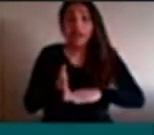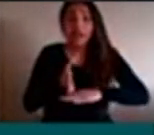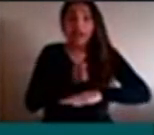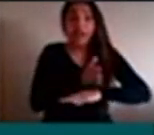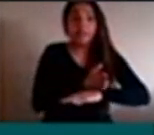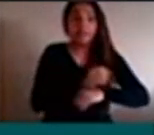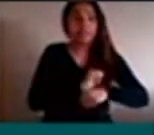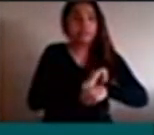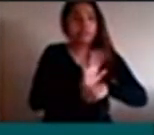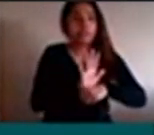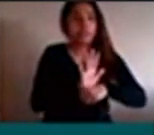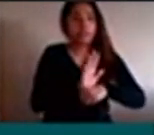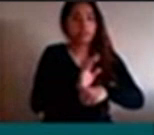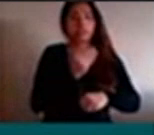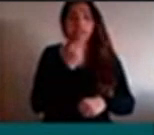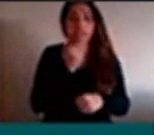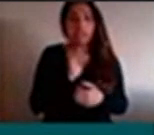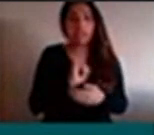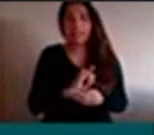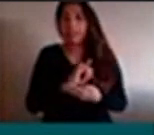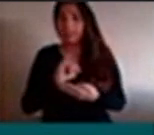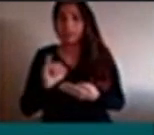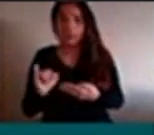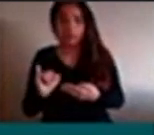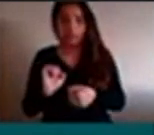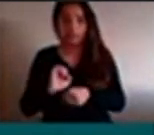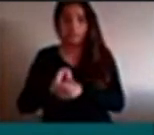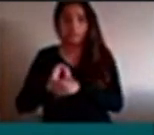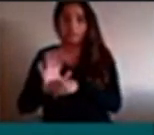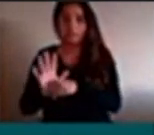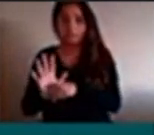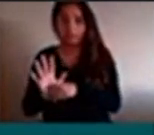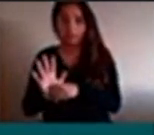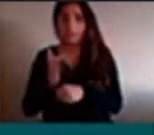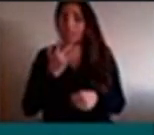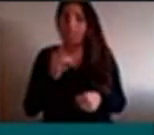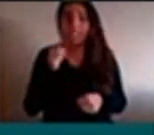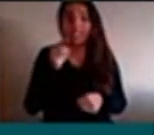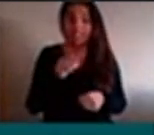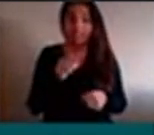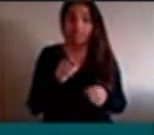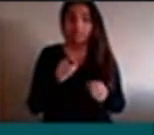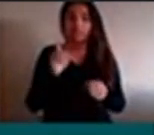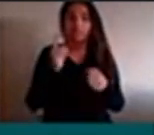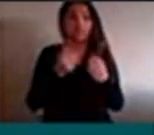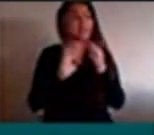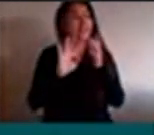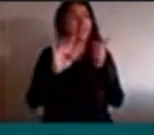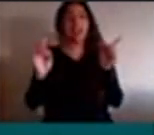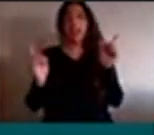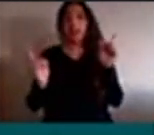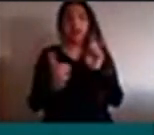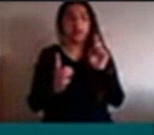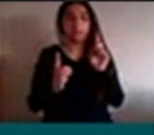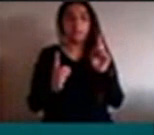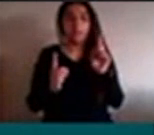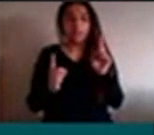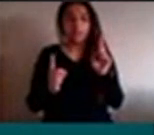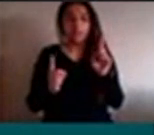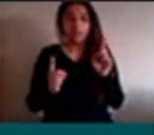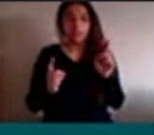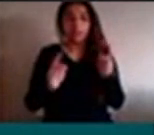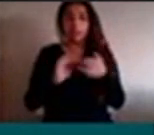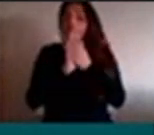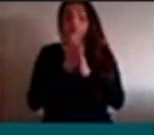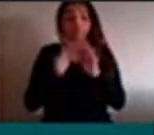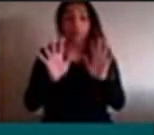dado que la fase pospandemia evidentemente modifica las circunstancias en virtud de las cuales nos encontrábamos y nos hace reaccionar de